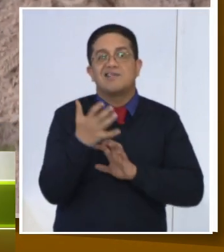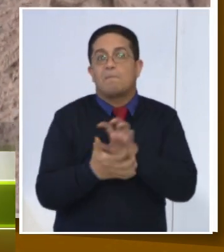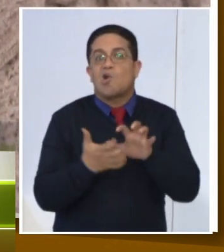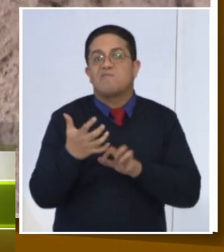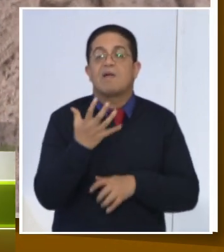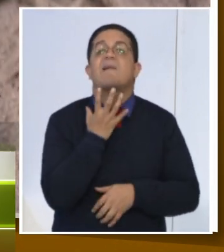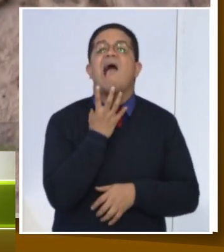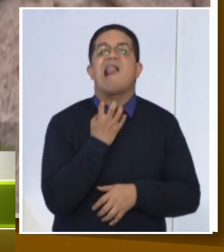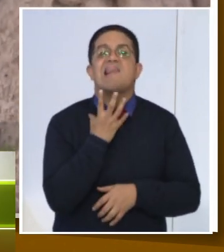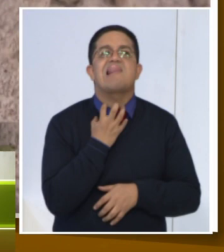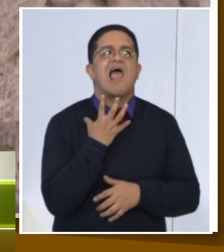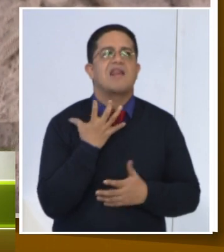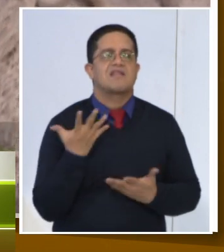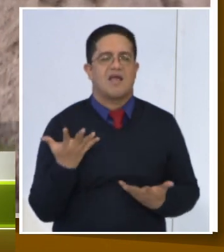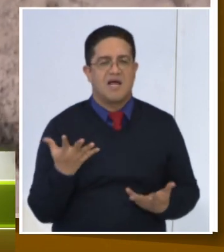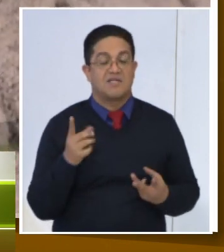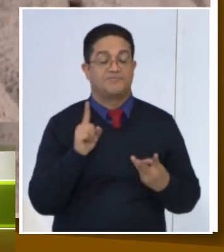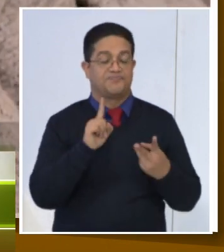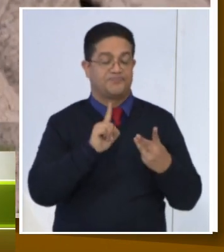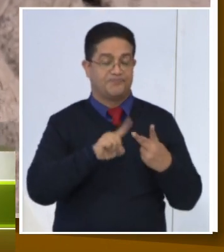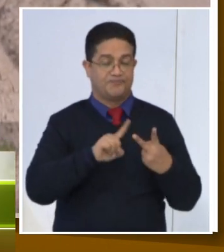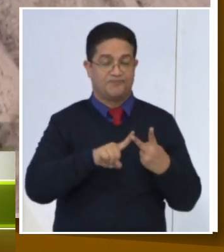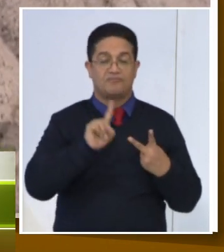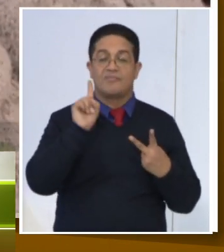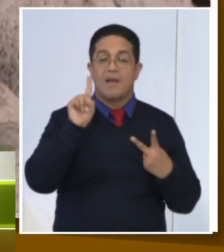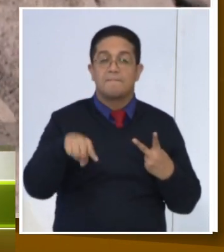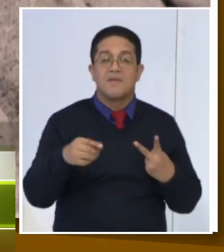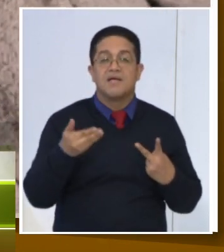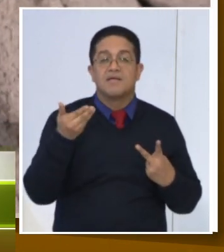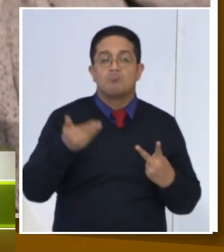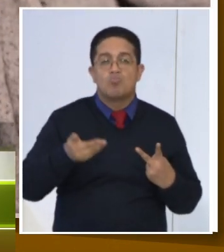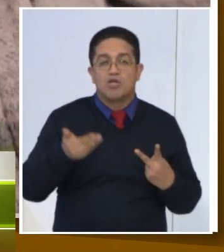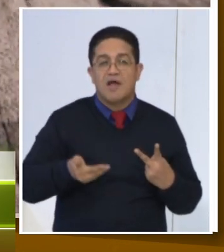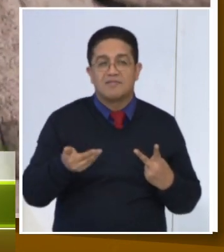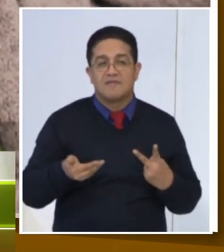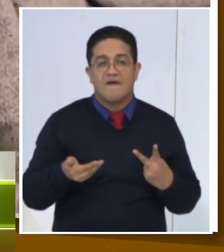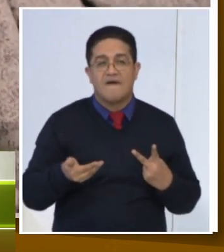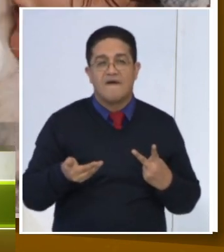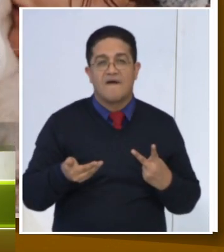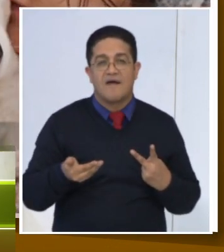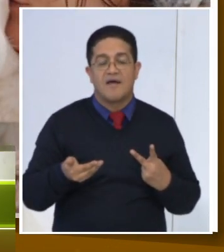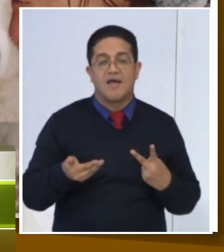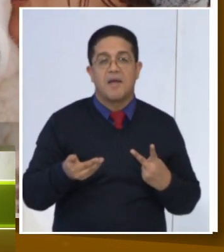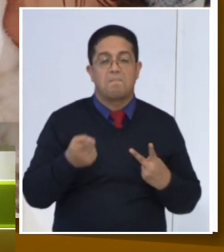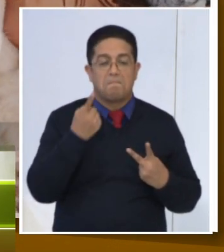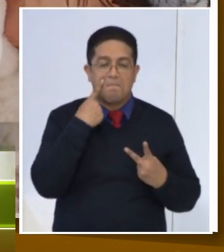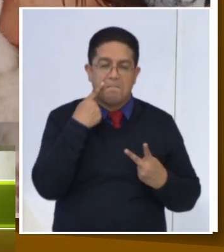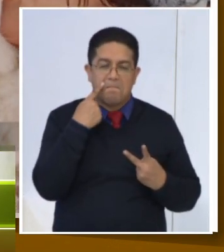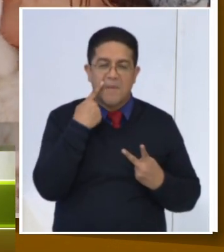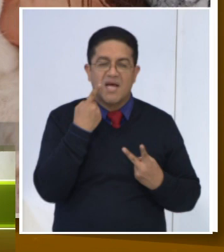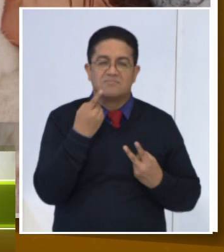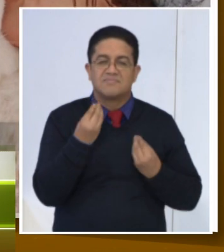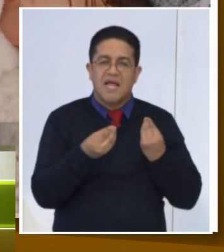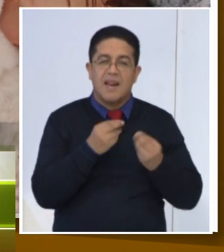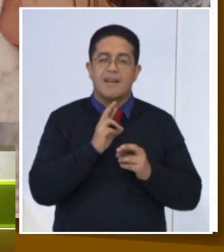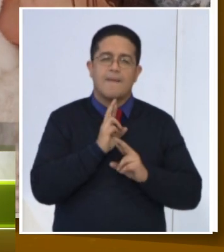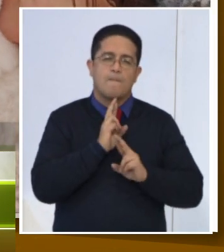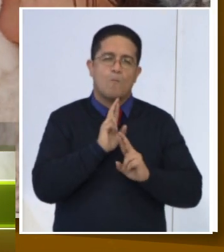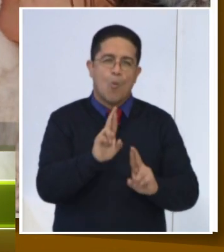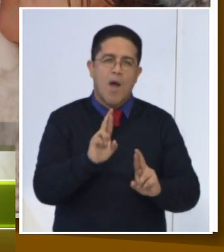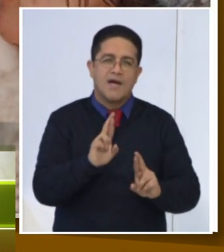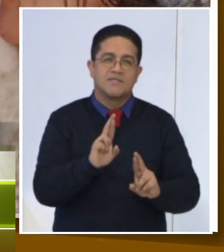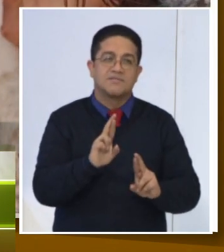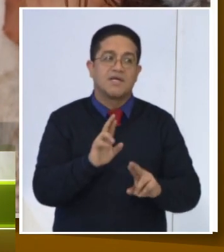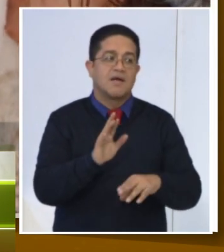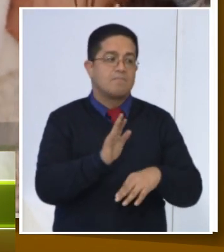tipo respiratorio. También es muy importante, Daniela, las reacciones cruzadas que existen, con los